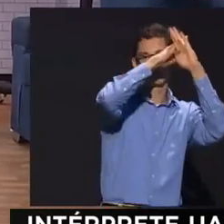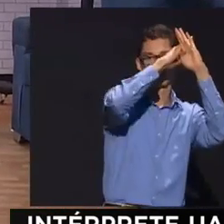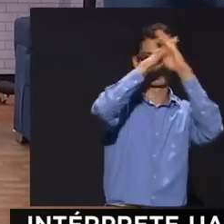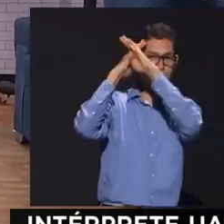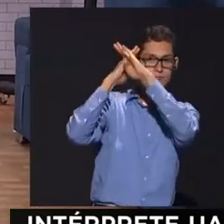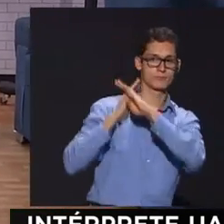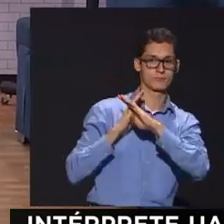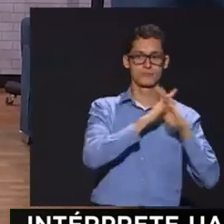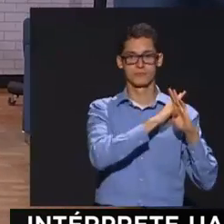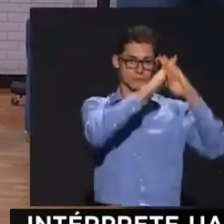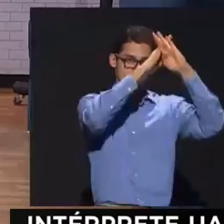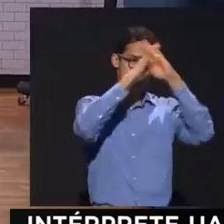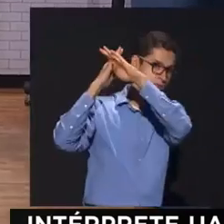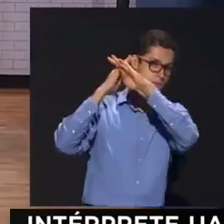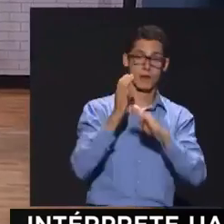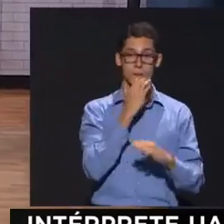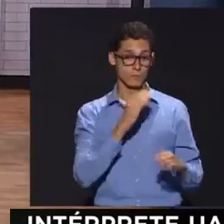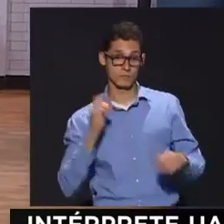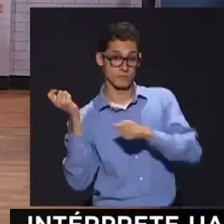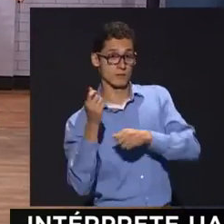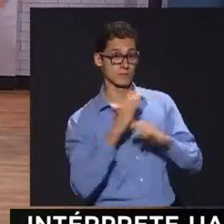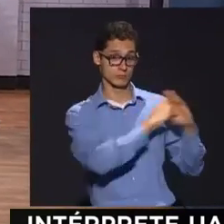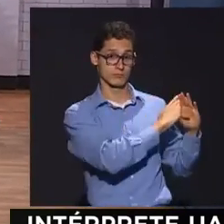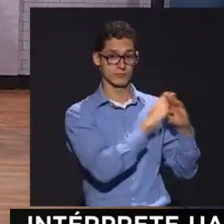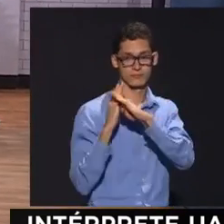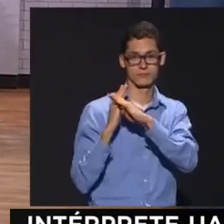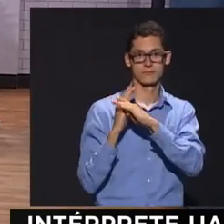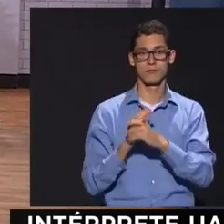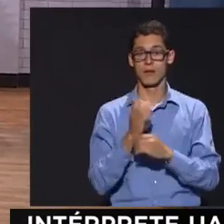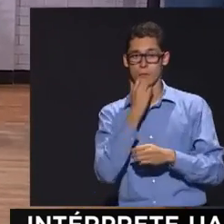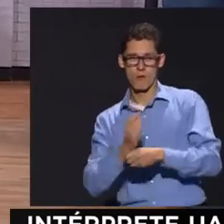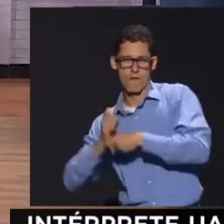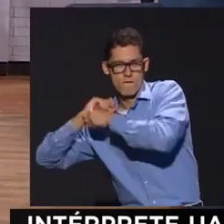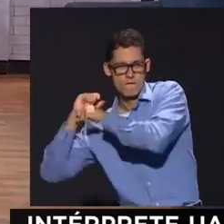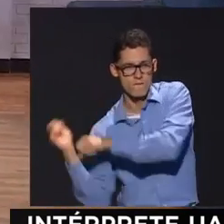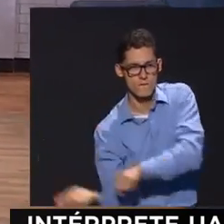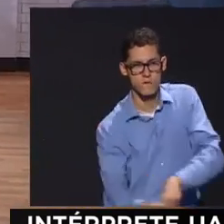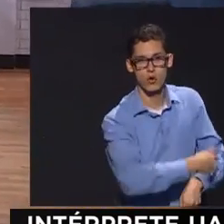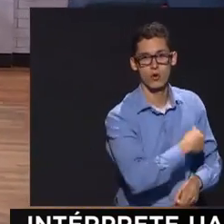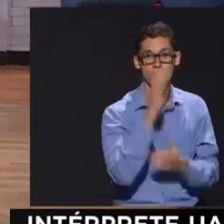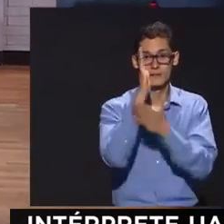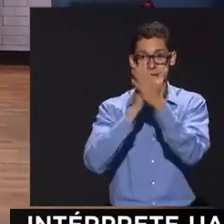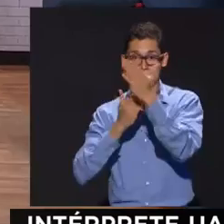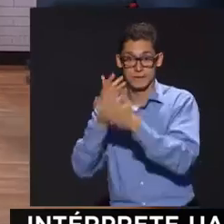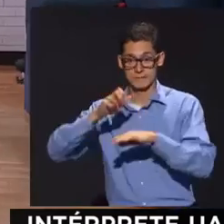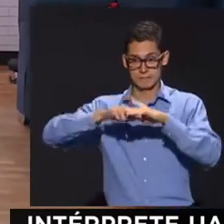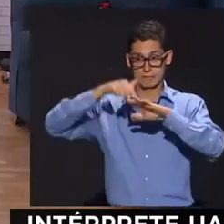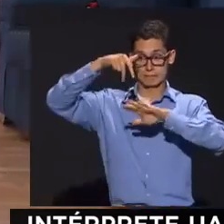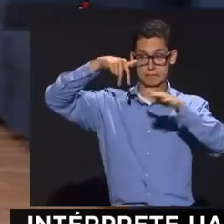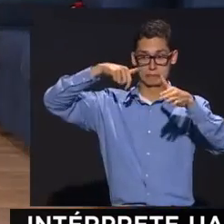ese golpe viniera de lado y qué pasa si te quiere cortar los pies con una espada y